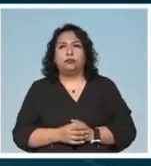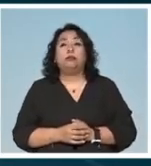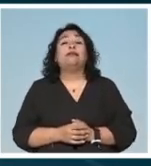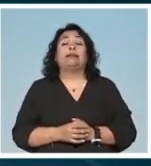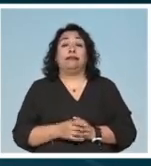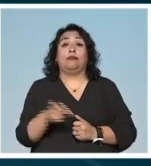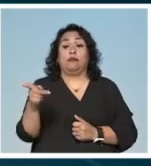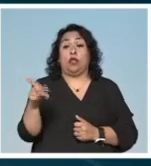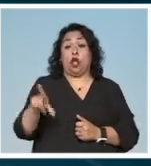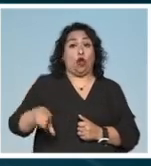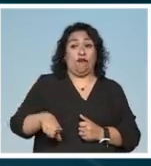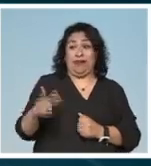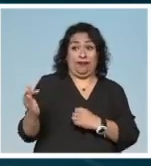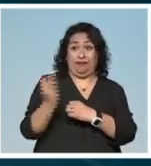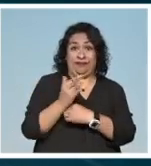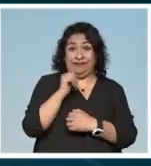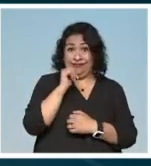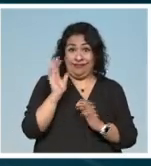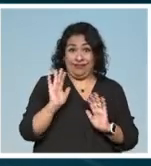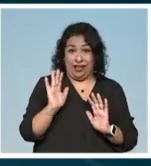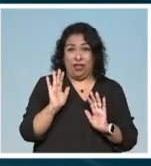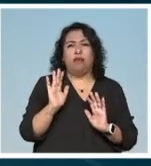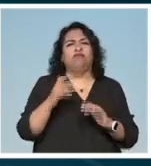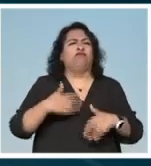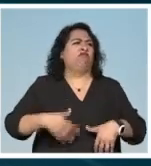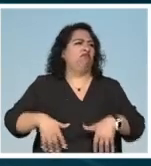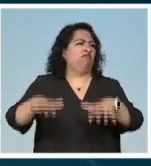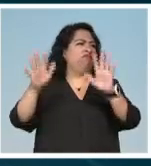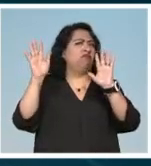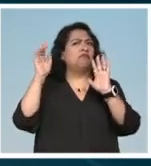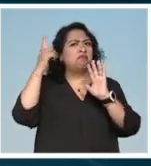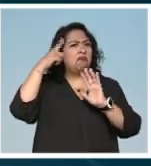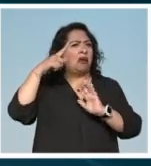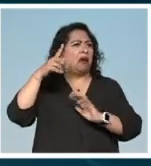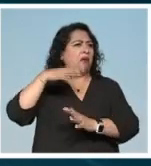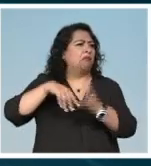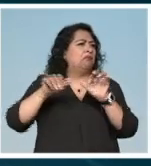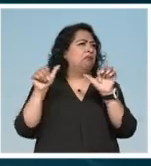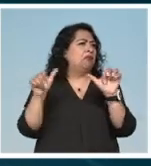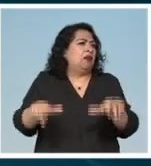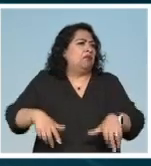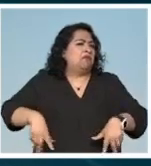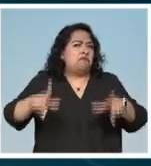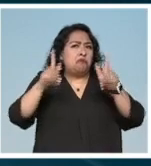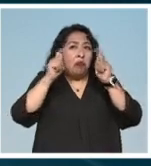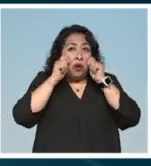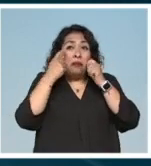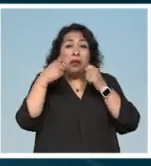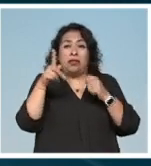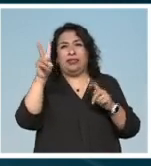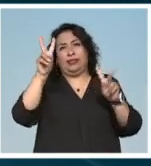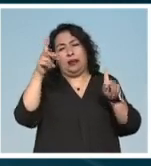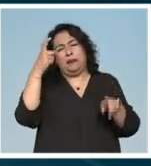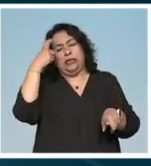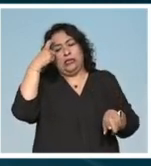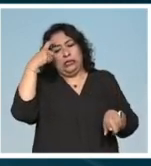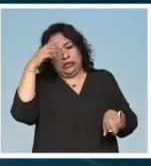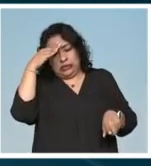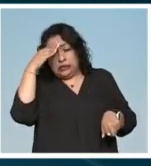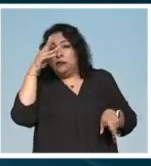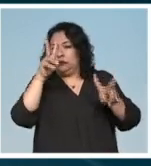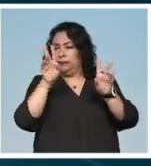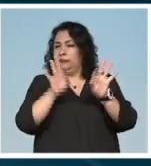Si el Estado no nos protege, que hagan lo que tengan que hacer para subsistir. Pero es un tema de criterio también, ¿sabes? O sea, creo que es un